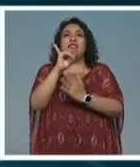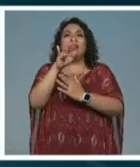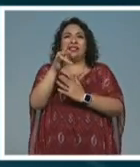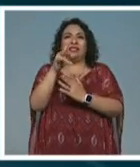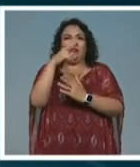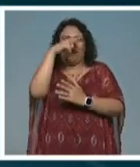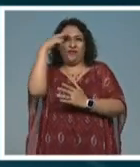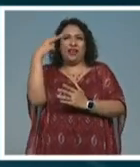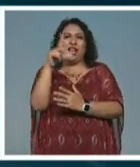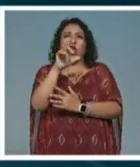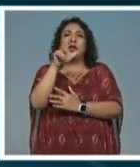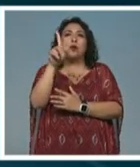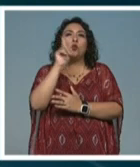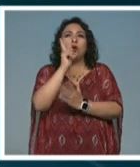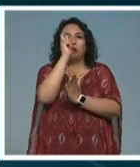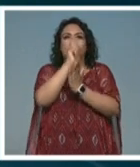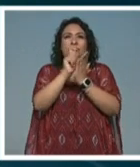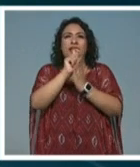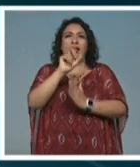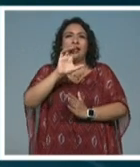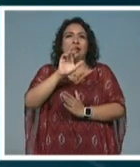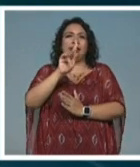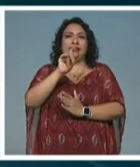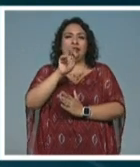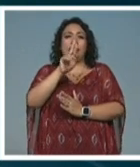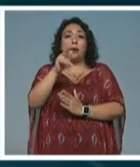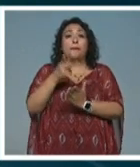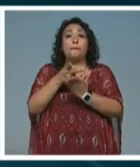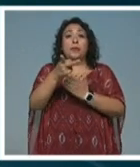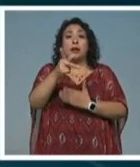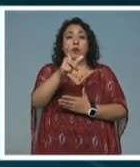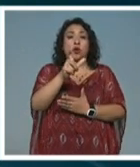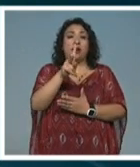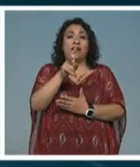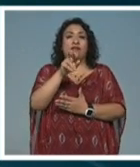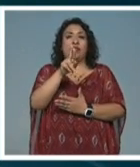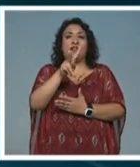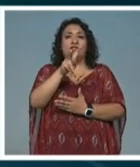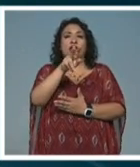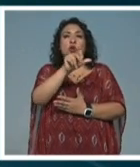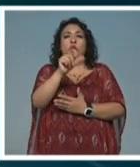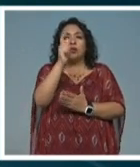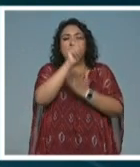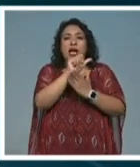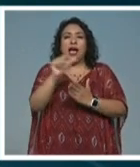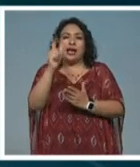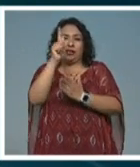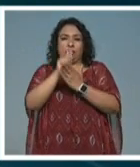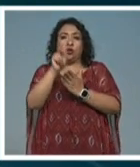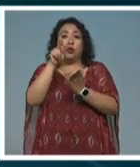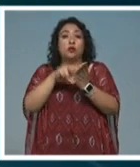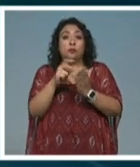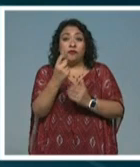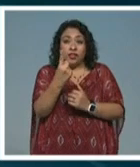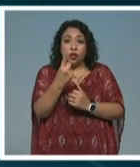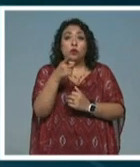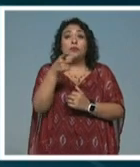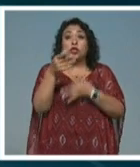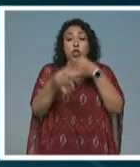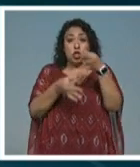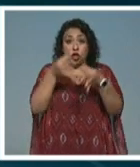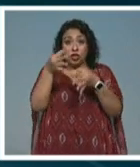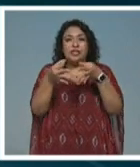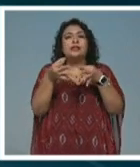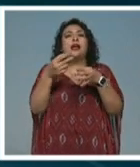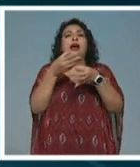Liliana, la autora Cristina Rivera Garza recibirá el premio Javier Villaurrutia de Escritores para Escritores 2021. La noticia